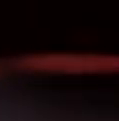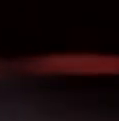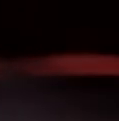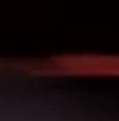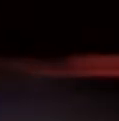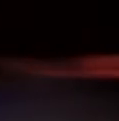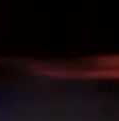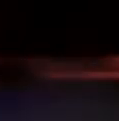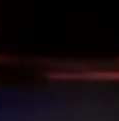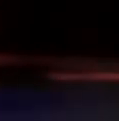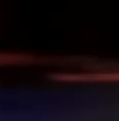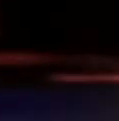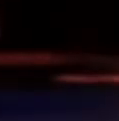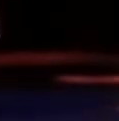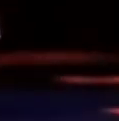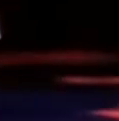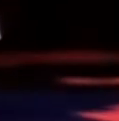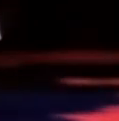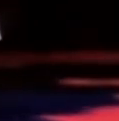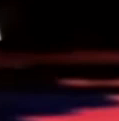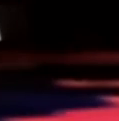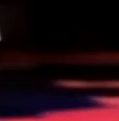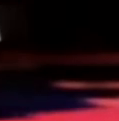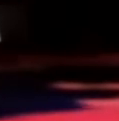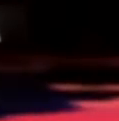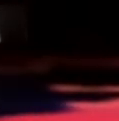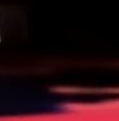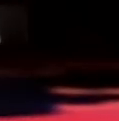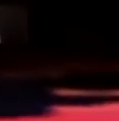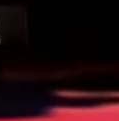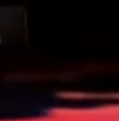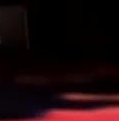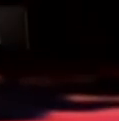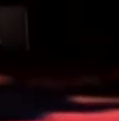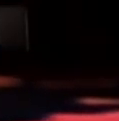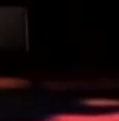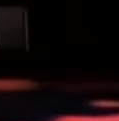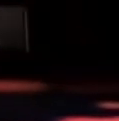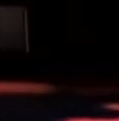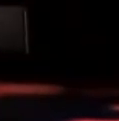télérama noticias presenta su segmento entrevista